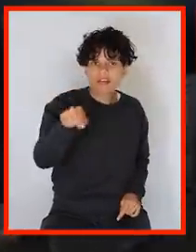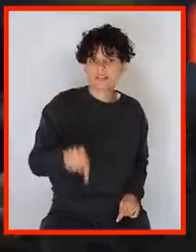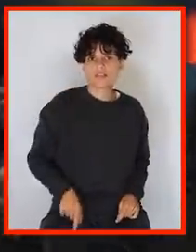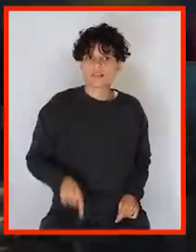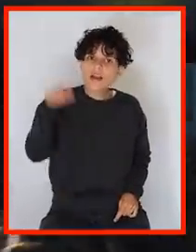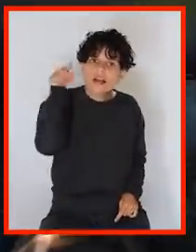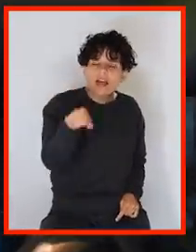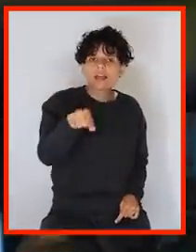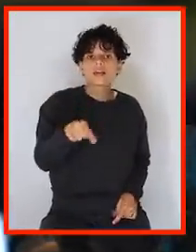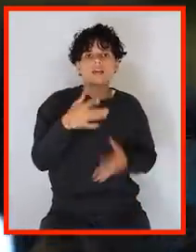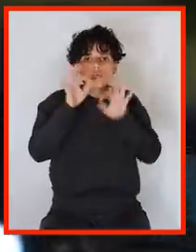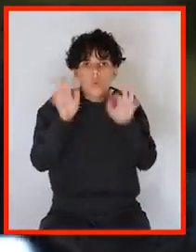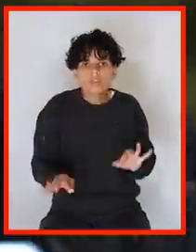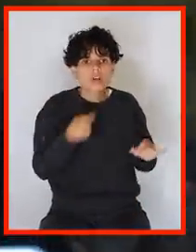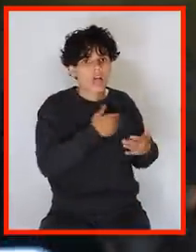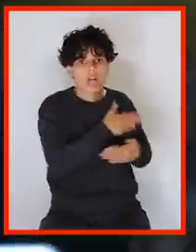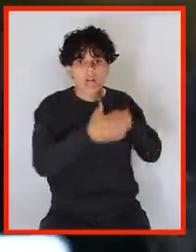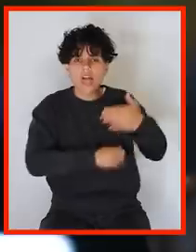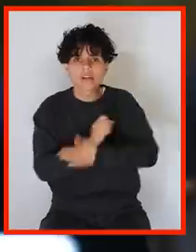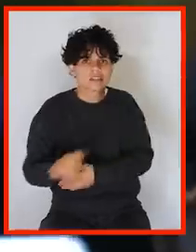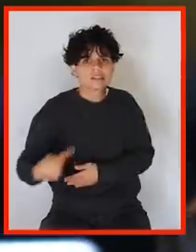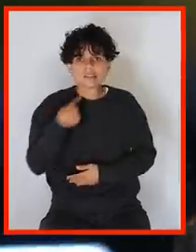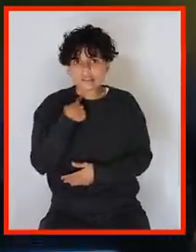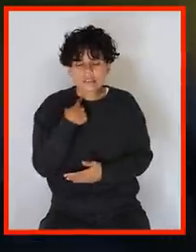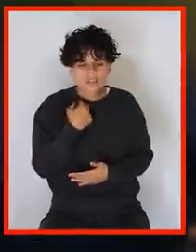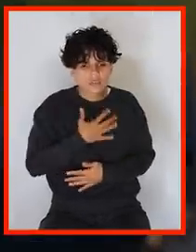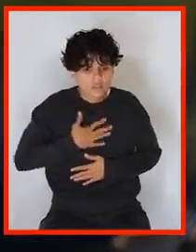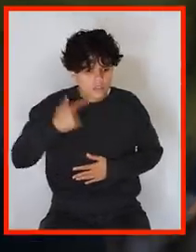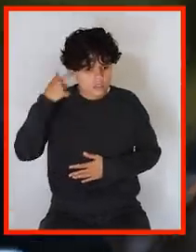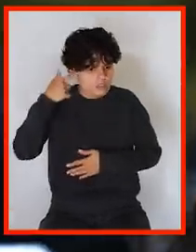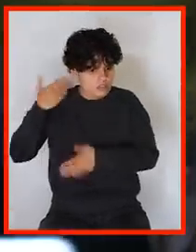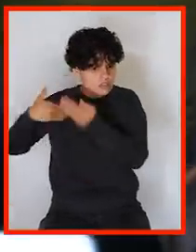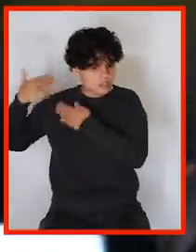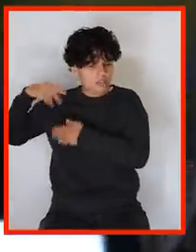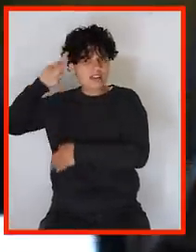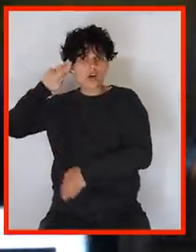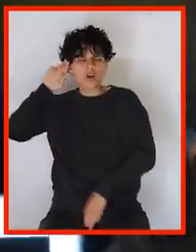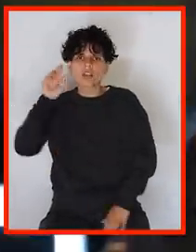Y como que en este momento haya pasado eso, se me pasaron todas esas cosas por la mente, po.